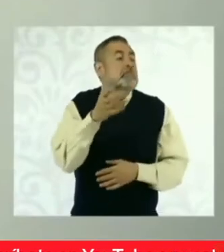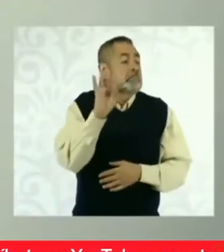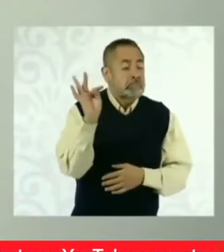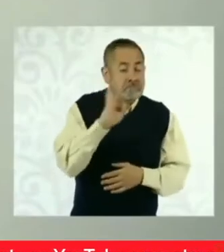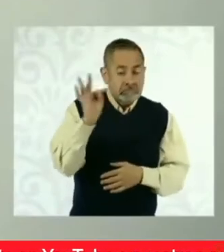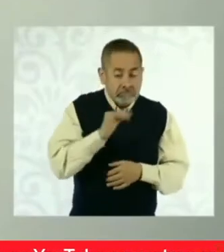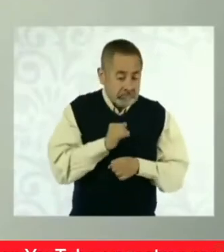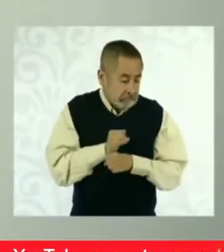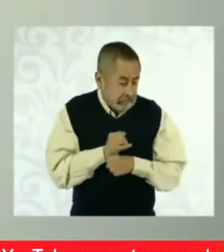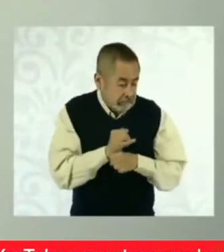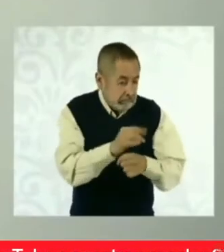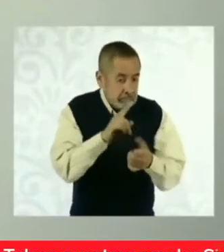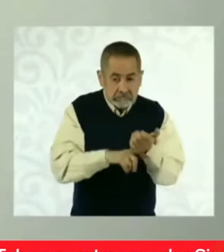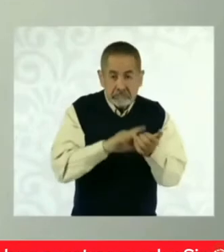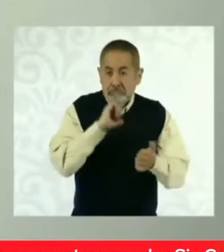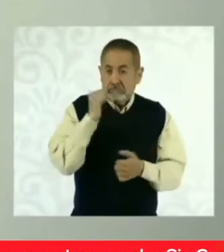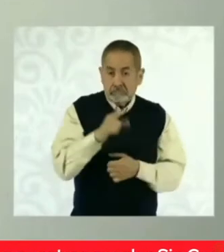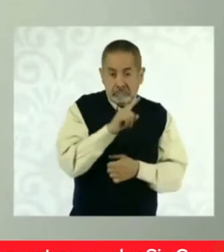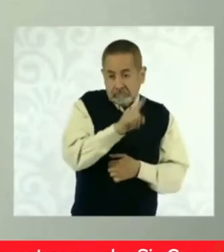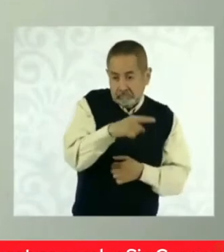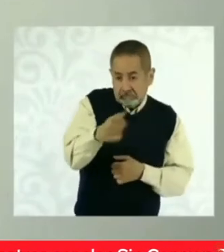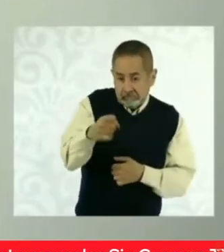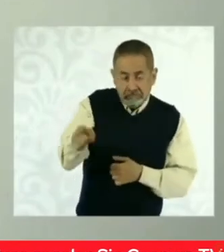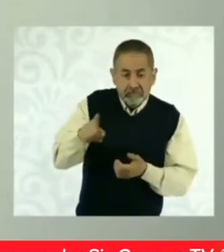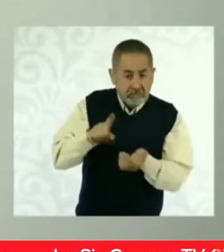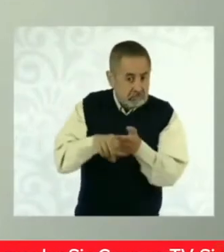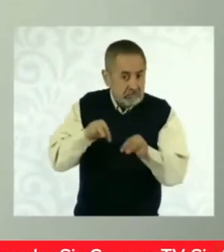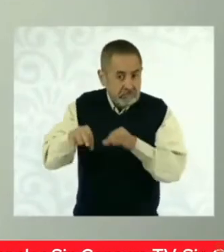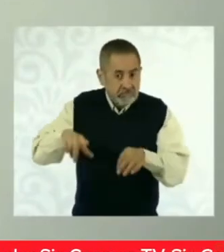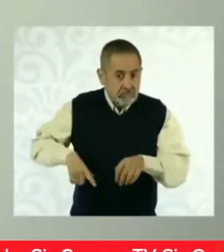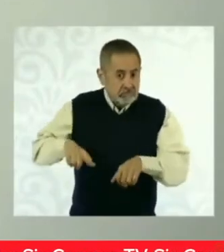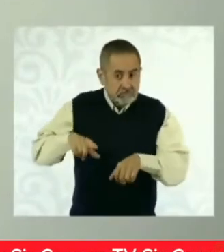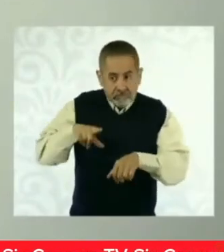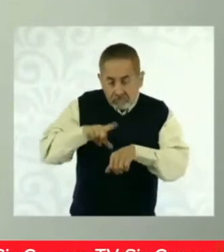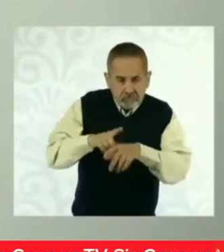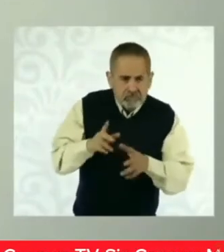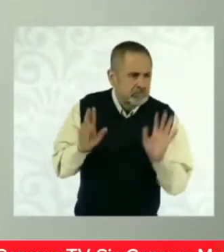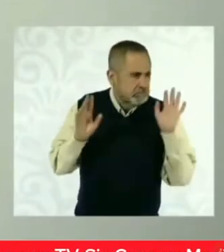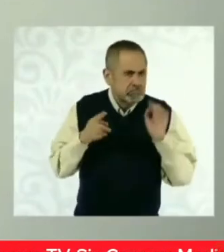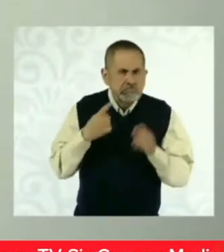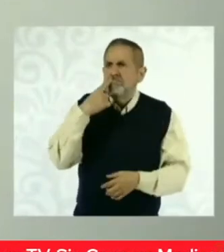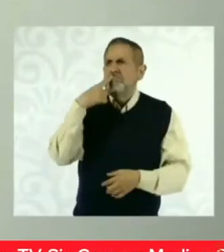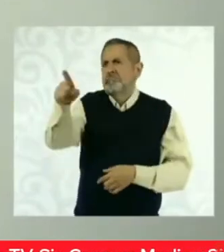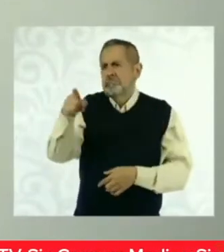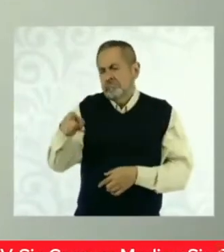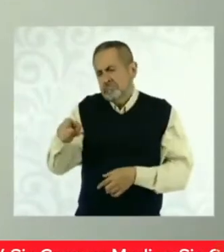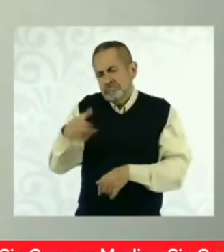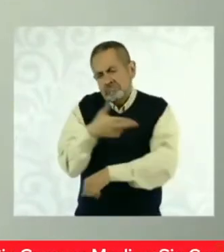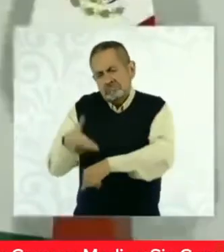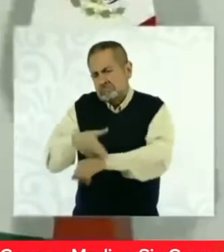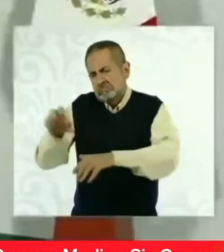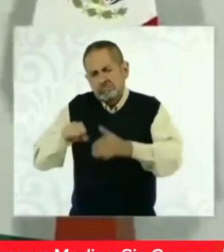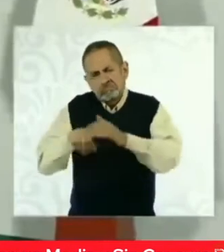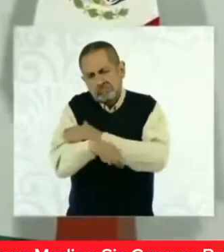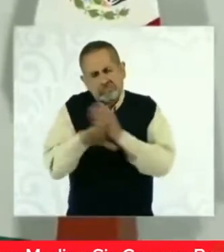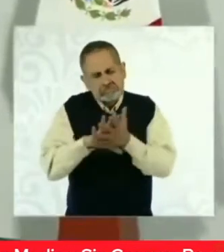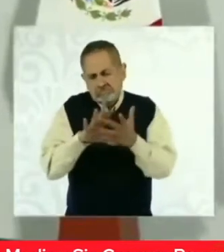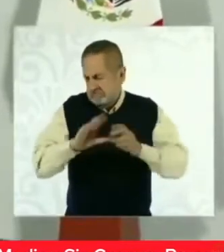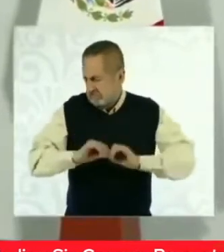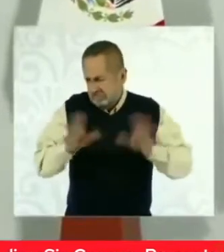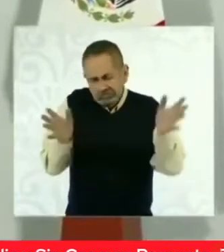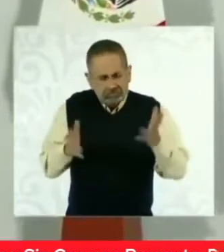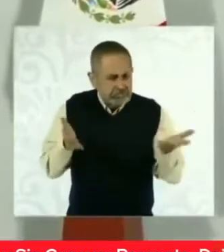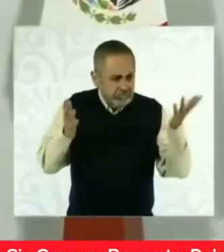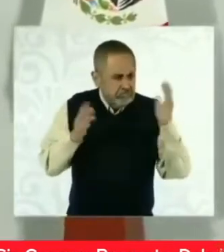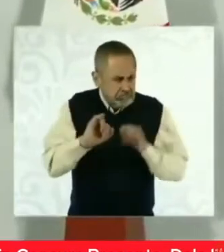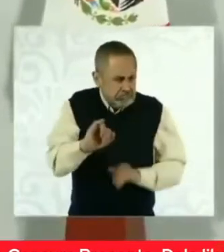a algún servidor o alguien que fue funcionario público, pues se procedería. Pero no